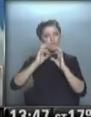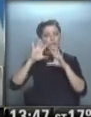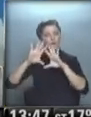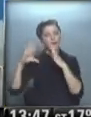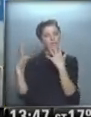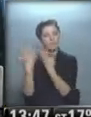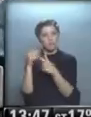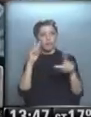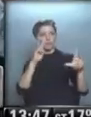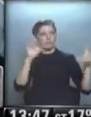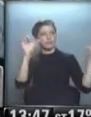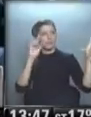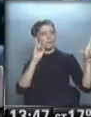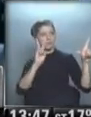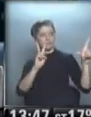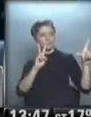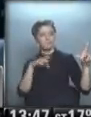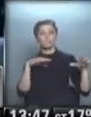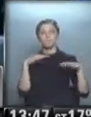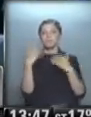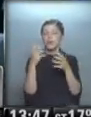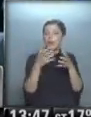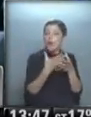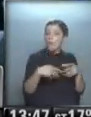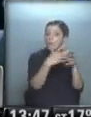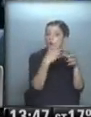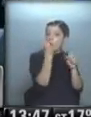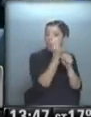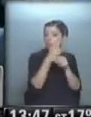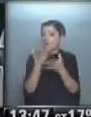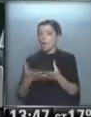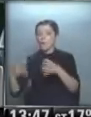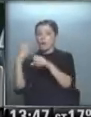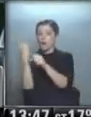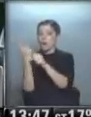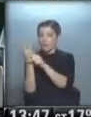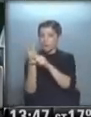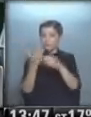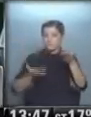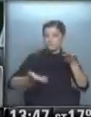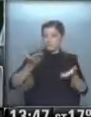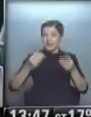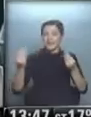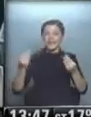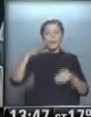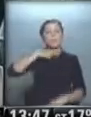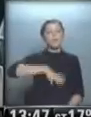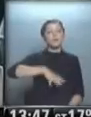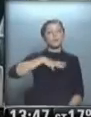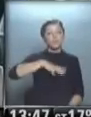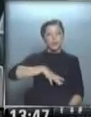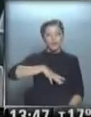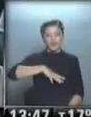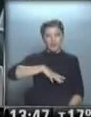a ver por la tele porque del copón un y del copón 2s quedó emparejado que Portugal va a